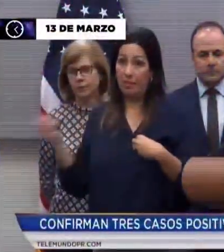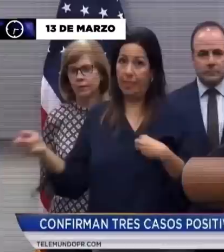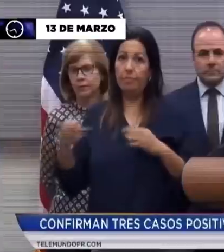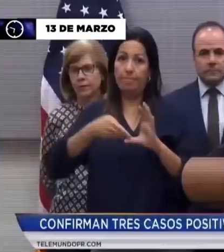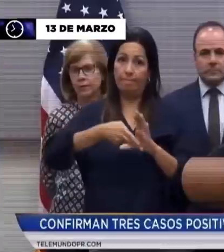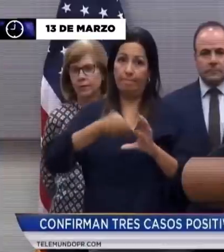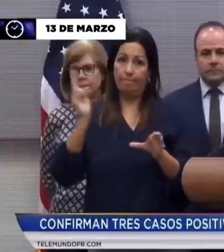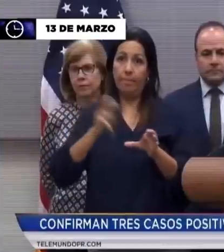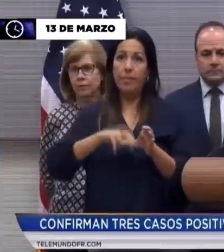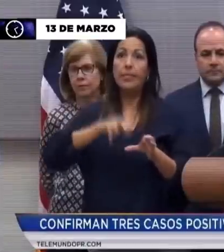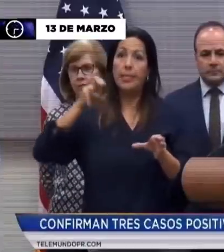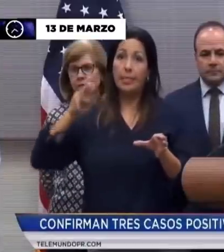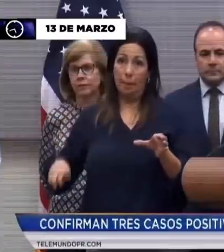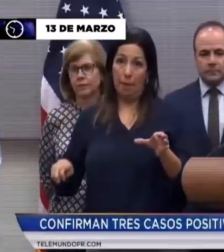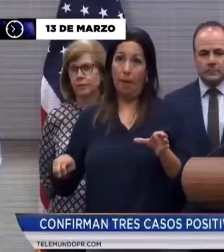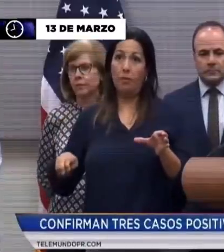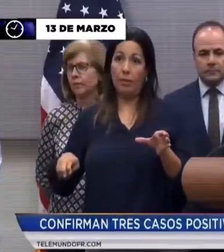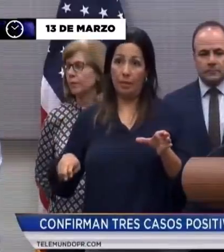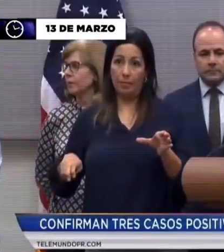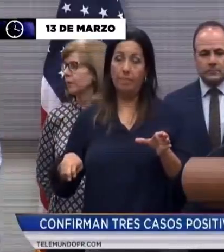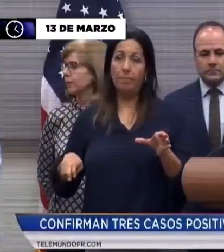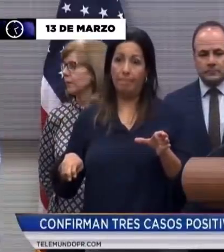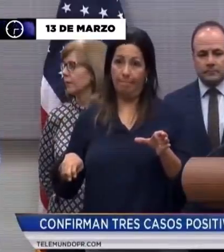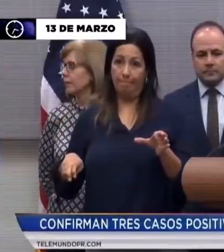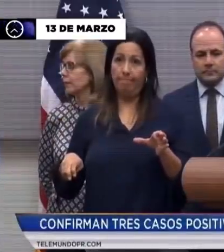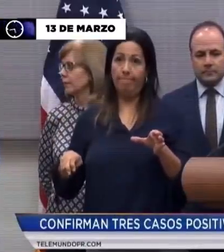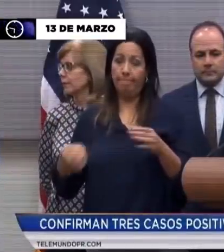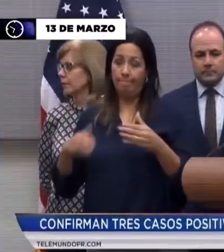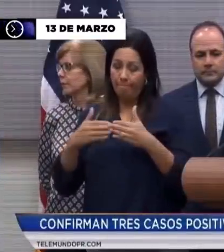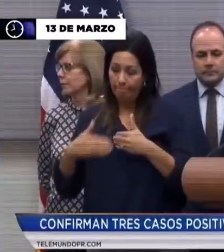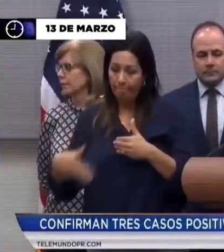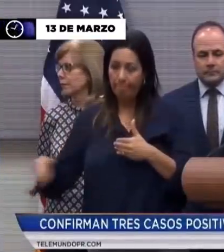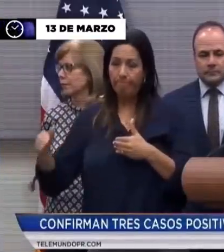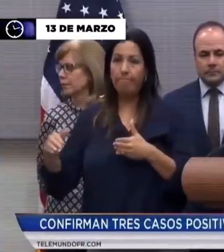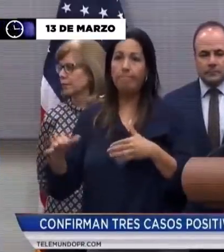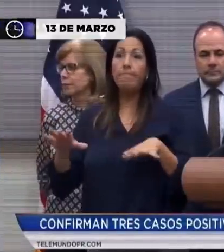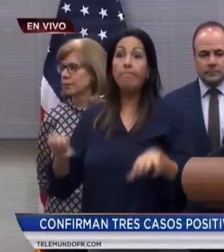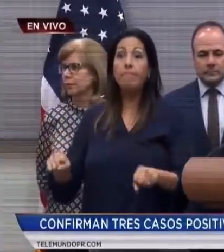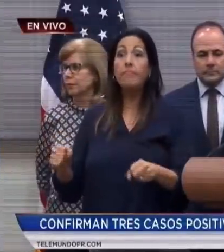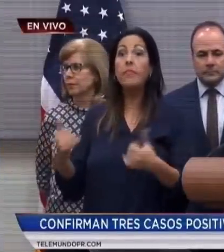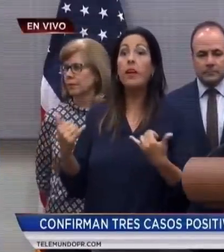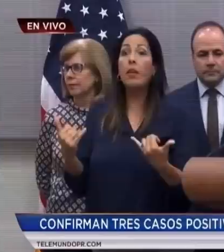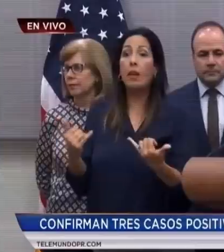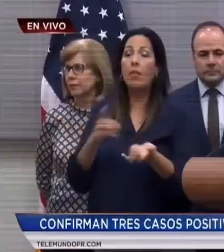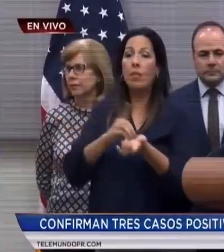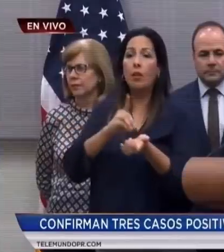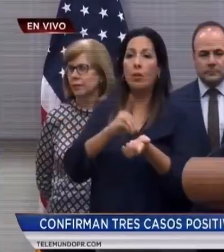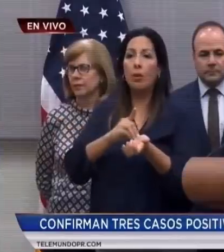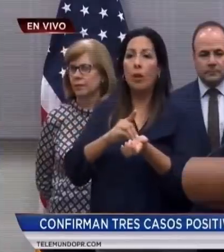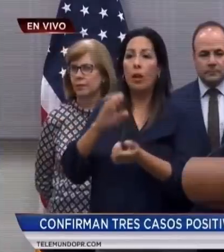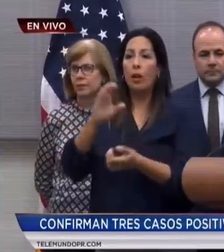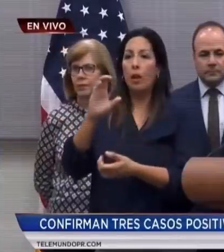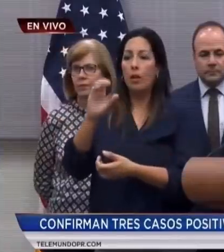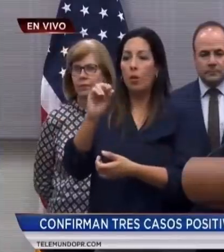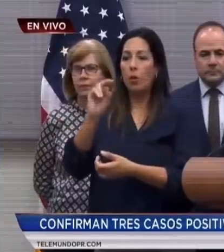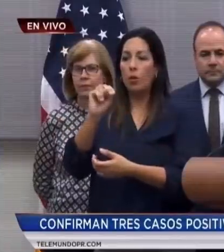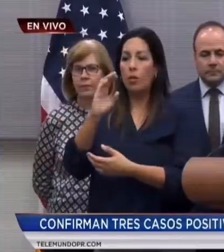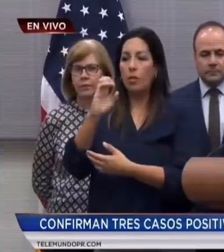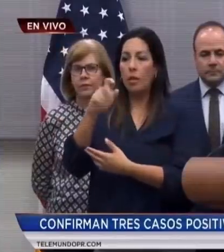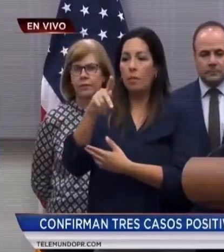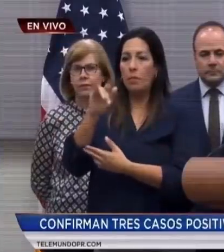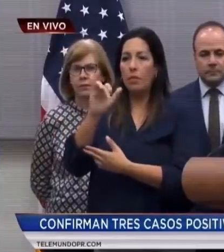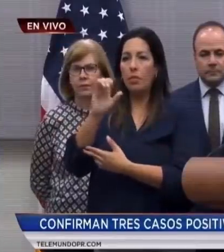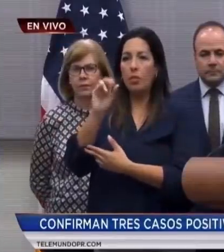renuncia del secretario de Salud. La gobernadora aceptó la renuncia del doctor Rodríguez Mercado a la Secretaría de Salud y la doctora Quiñones de